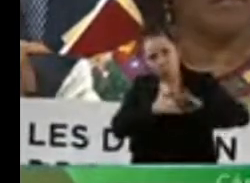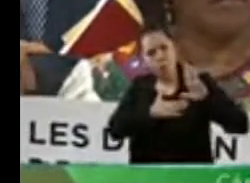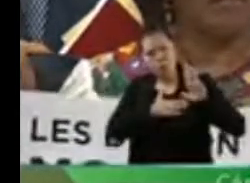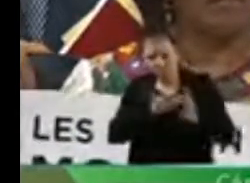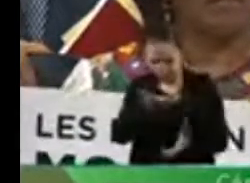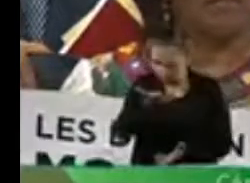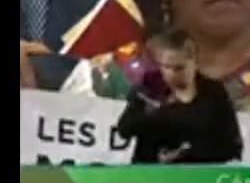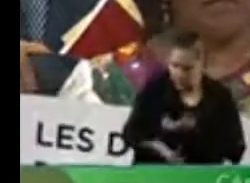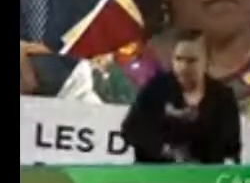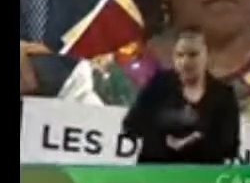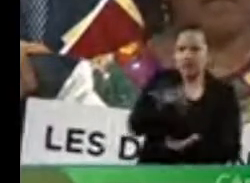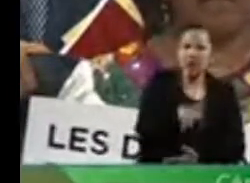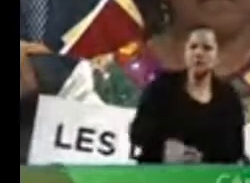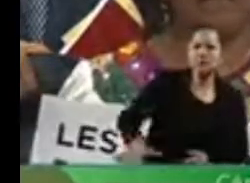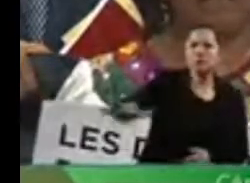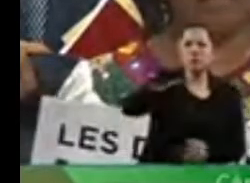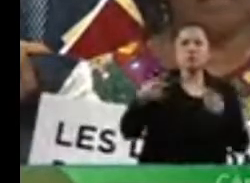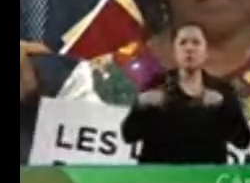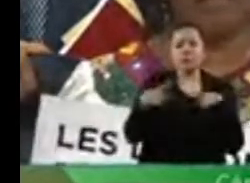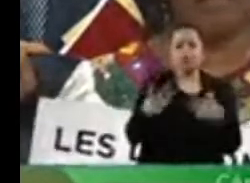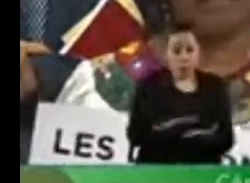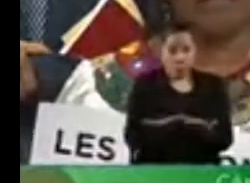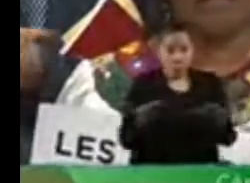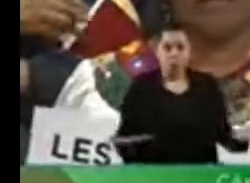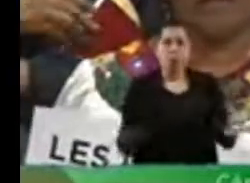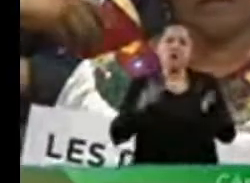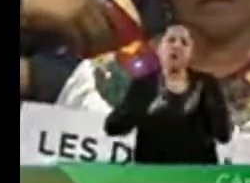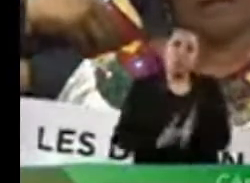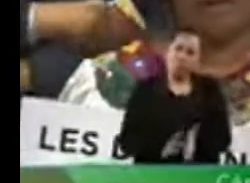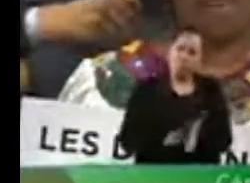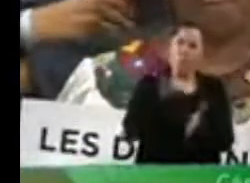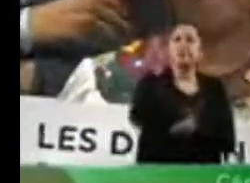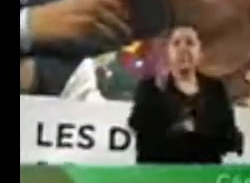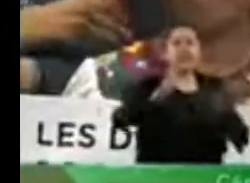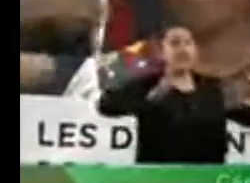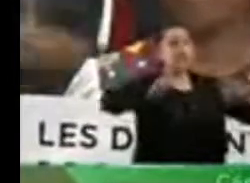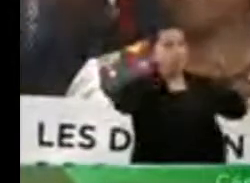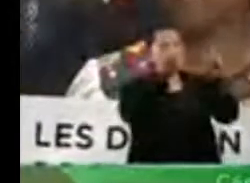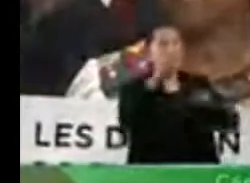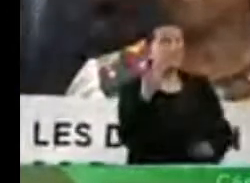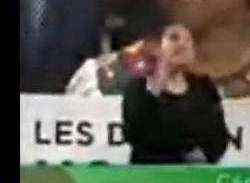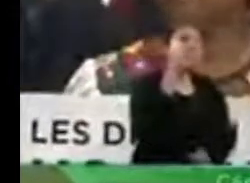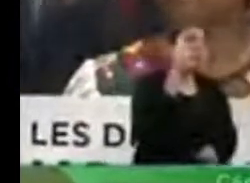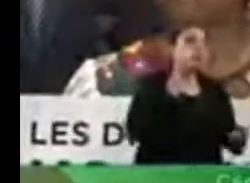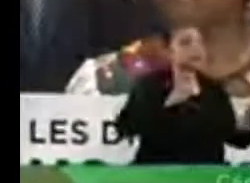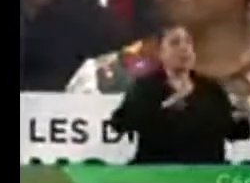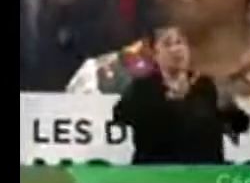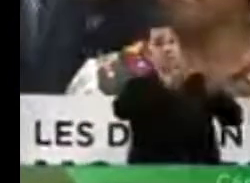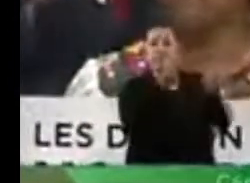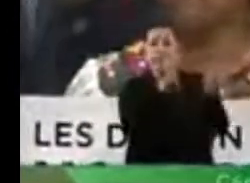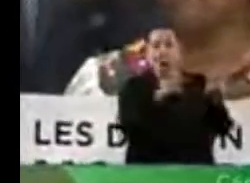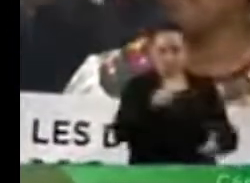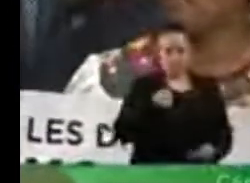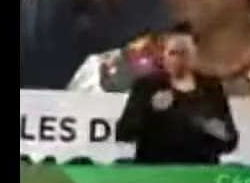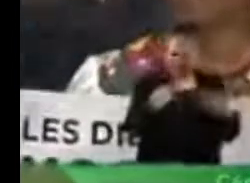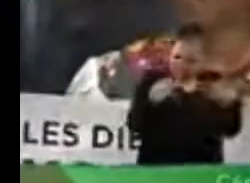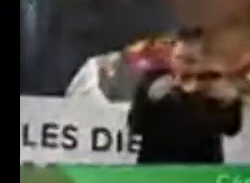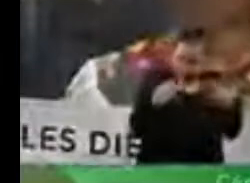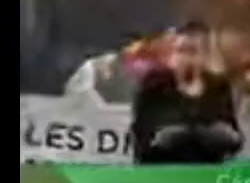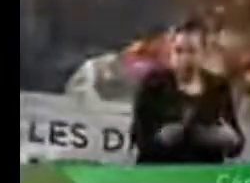vez, hemos ganado la batalla política y la batalla de la dignidad y no nos importa el sentido de su